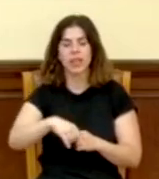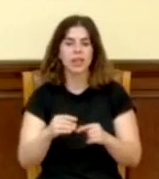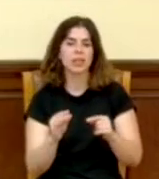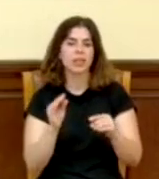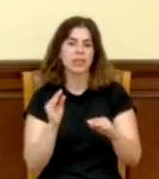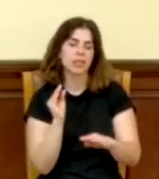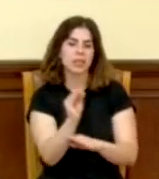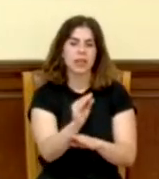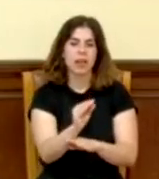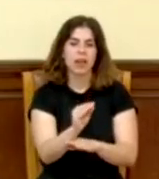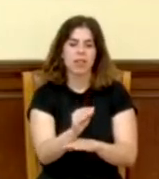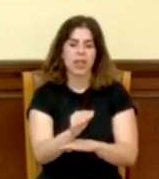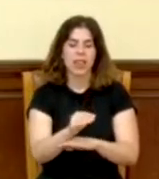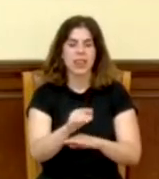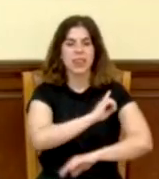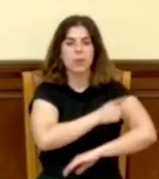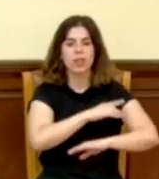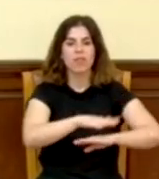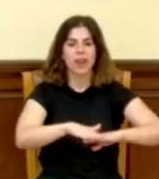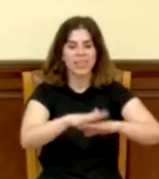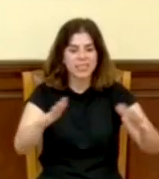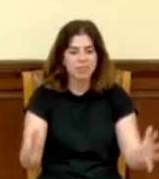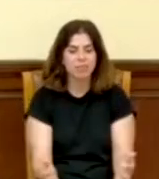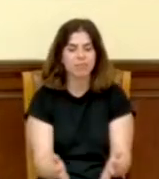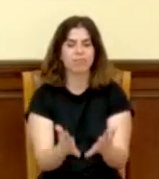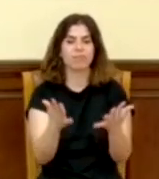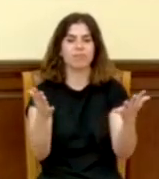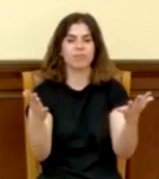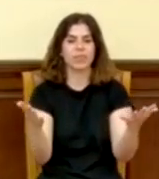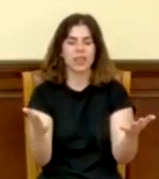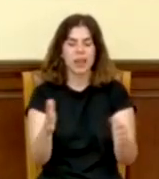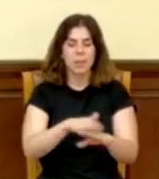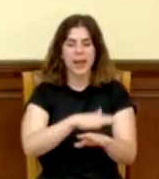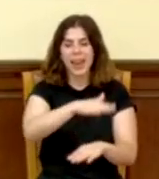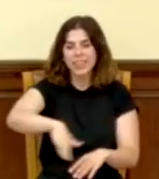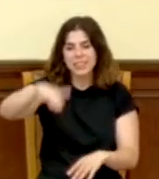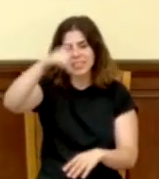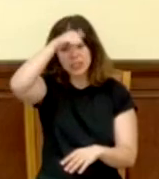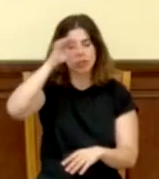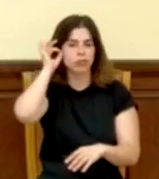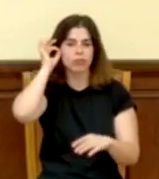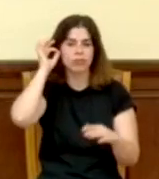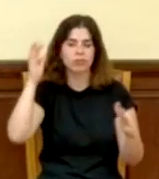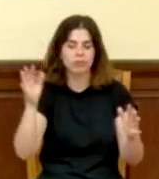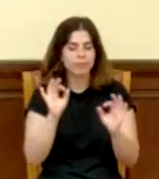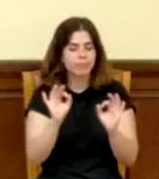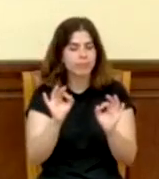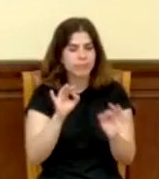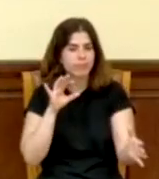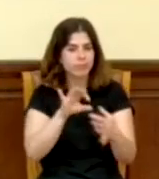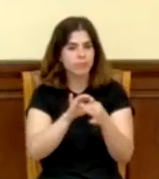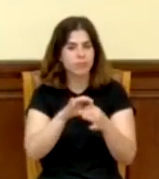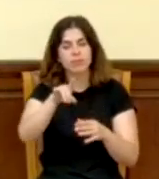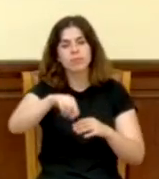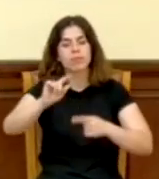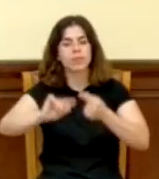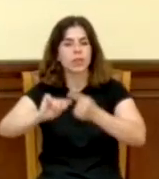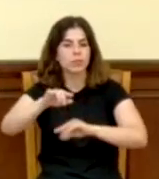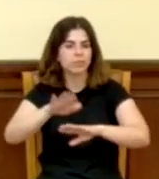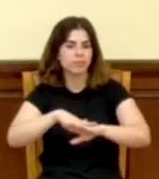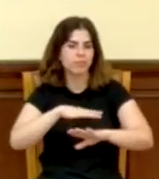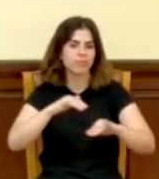del deporte base, que es el que sirve al final diariamente a nuestros niños y niñas, y hoy de nuevo los olvidan e incluyen presupuesto para